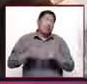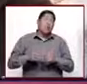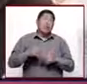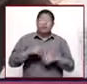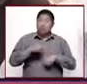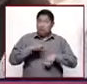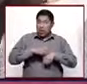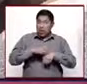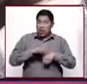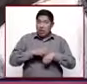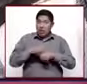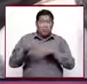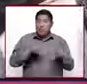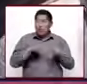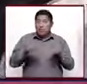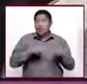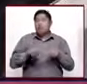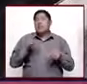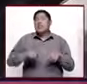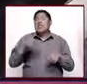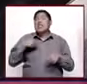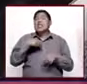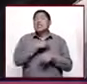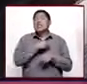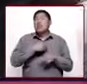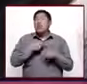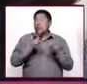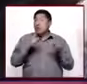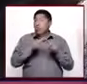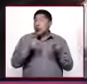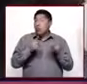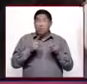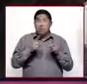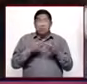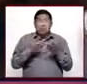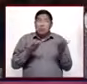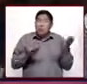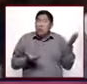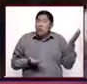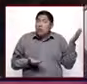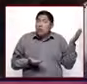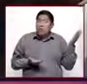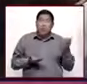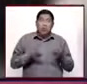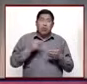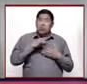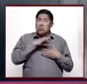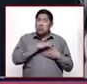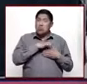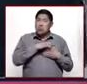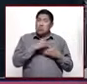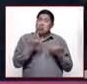ido, dice que no va a llegar. Entonces, se han ido, pues, todo el día aquí pasar tiempo. No nos conviene también, pues.